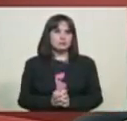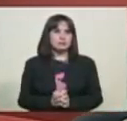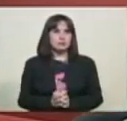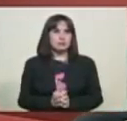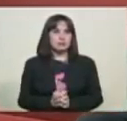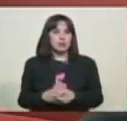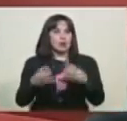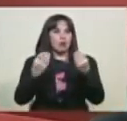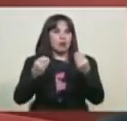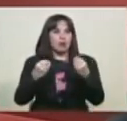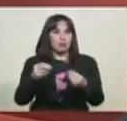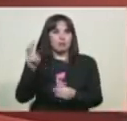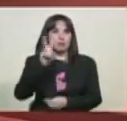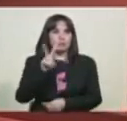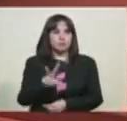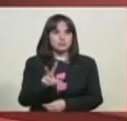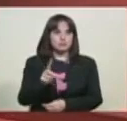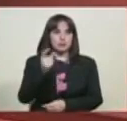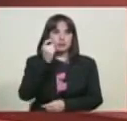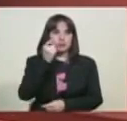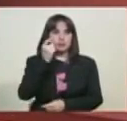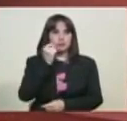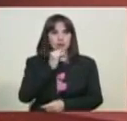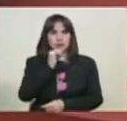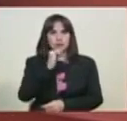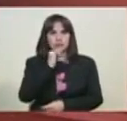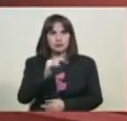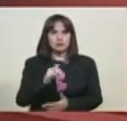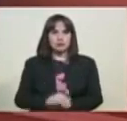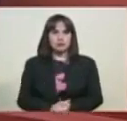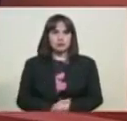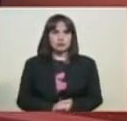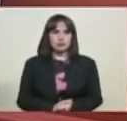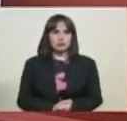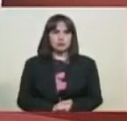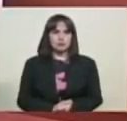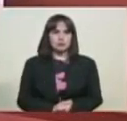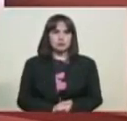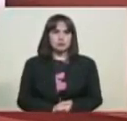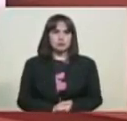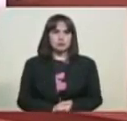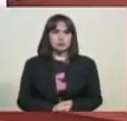entre los venezolanos y las venezolanas. Se trataba de matar.